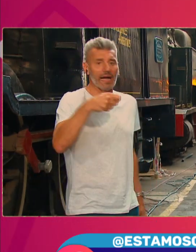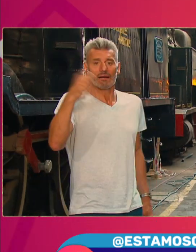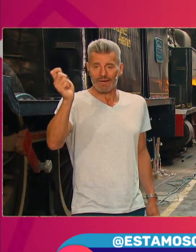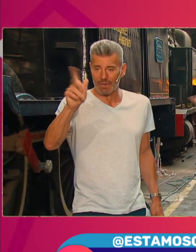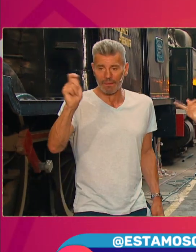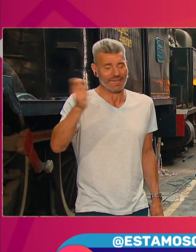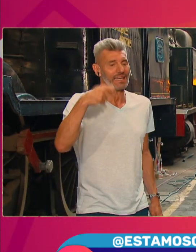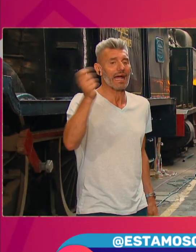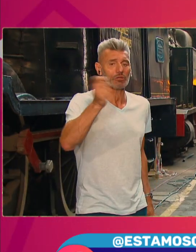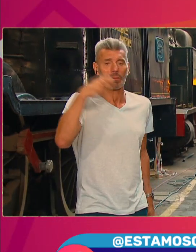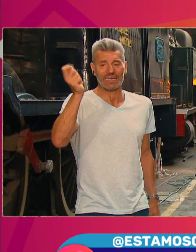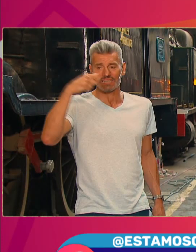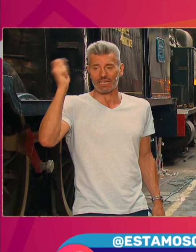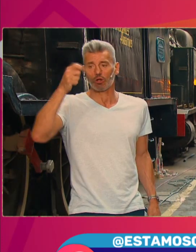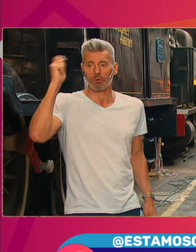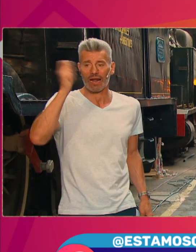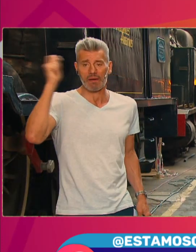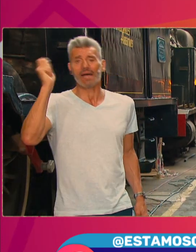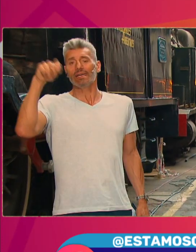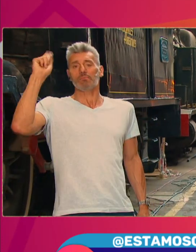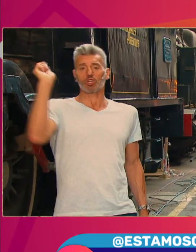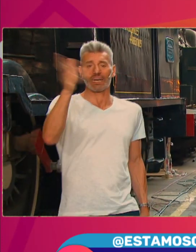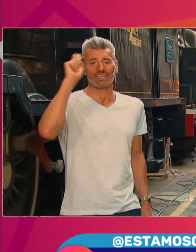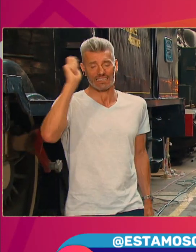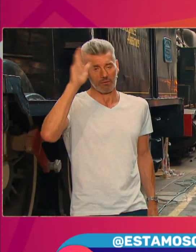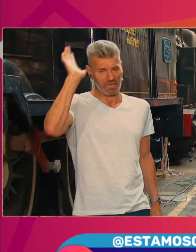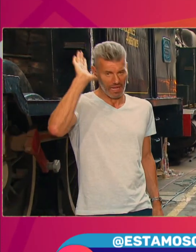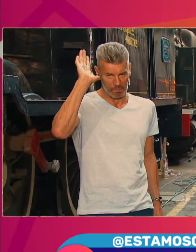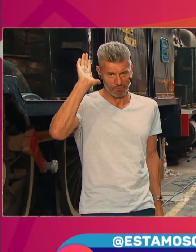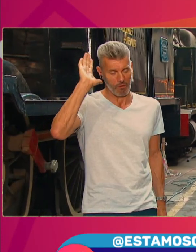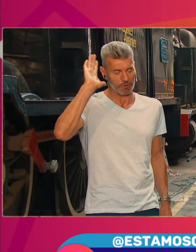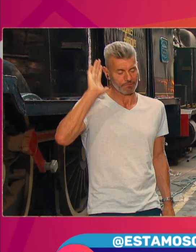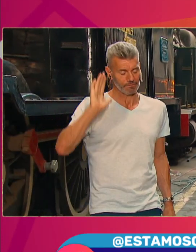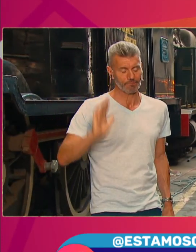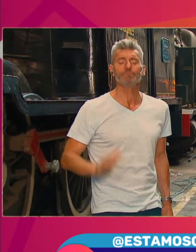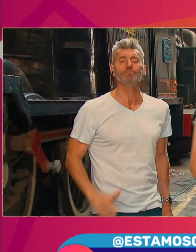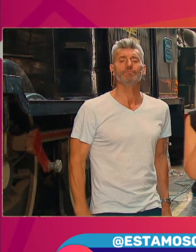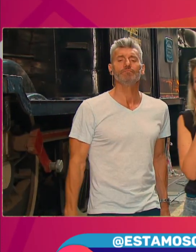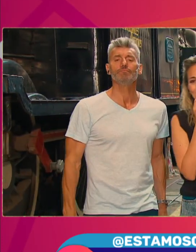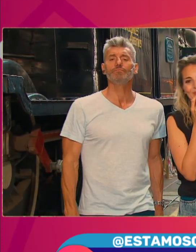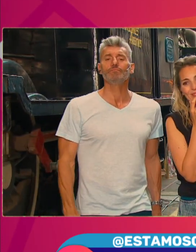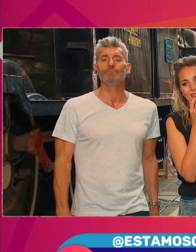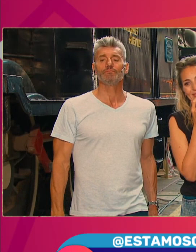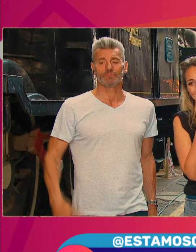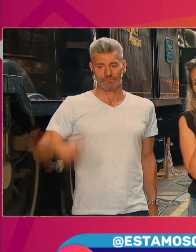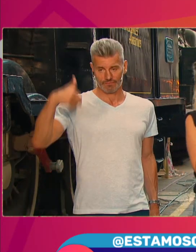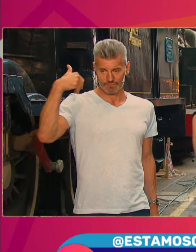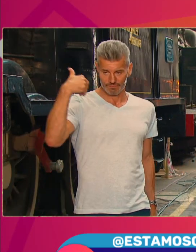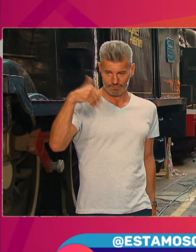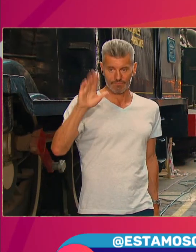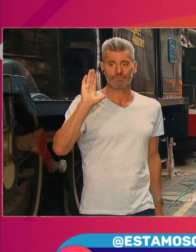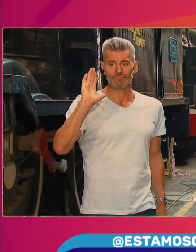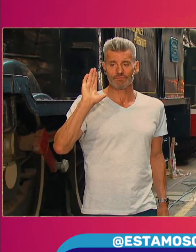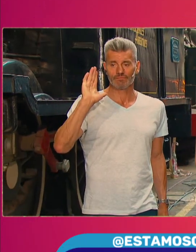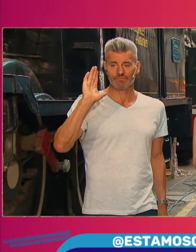mosca. Practicando para ir cerrando el programa y mostrar esas habilidades, por favor. Bueno, perfecto, Goico, te